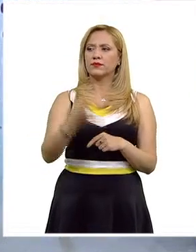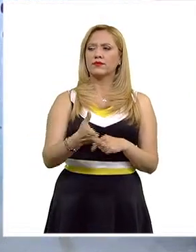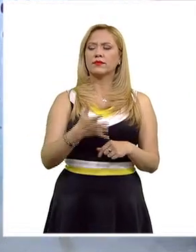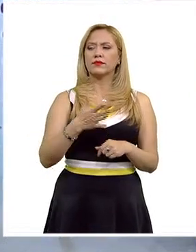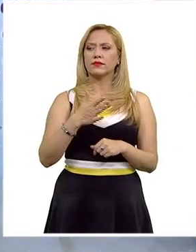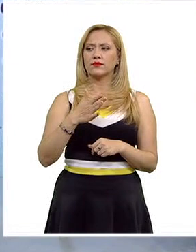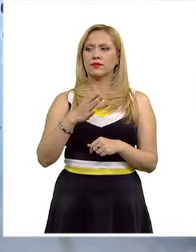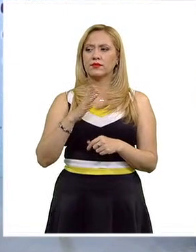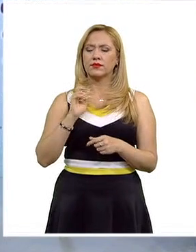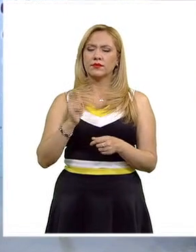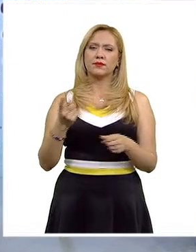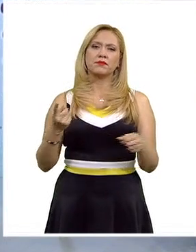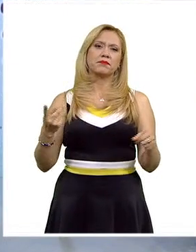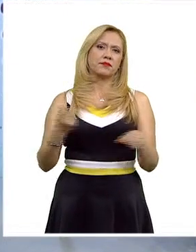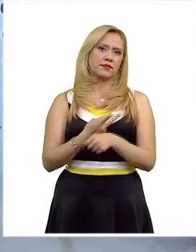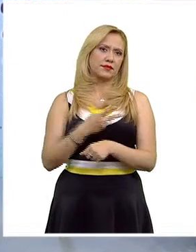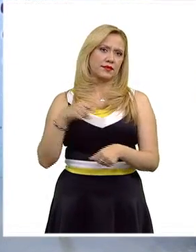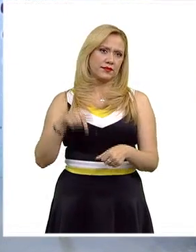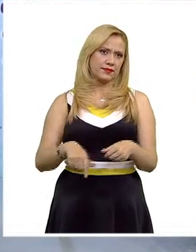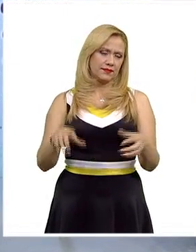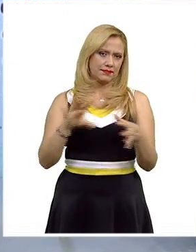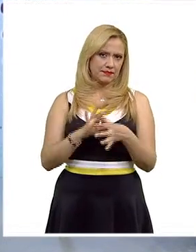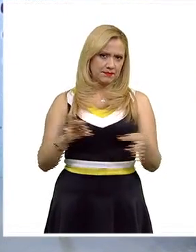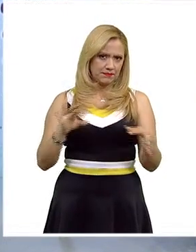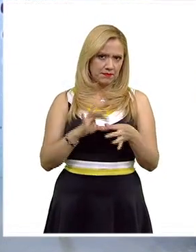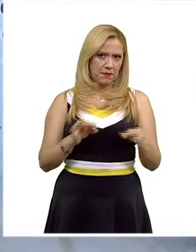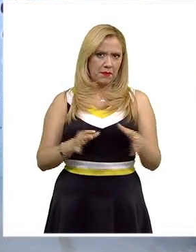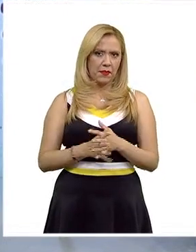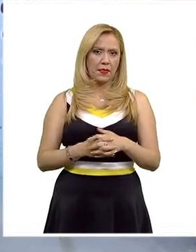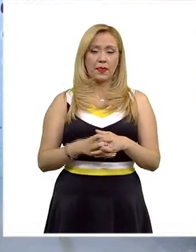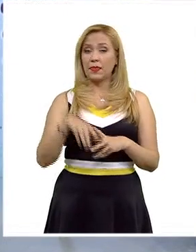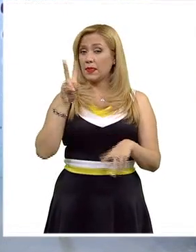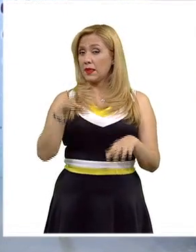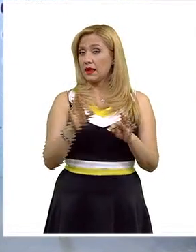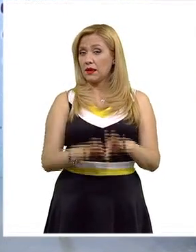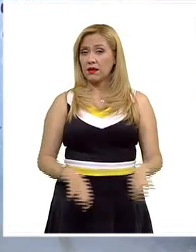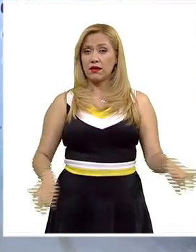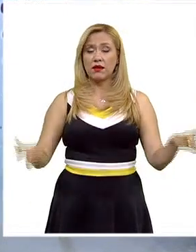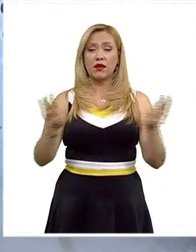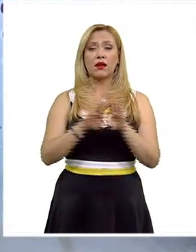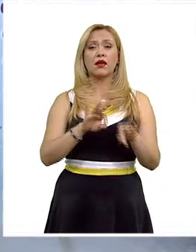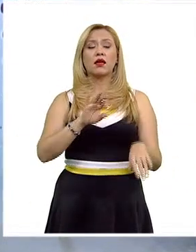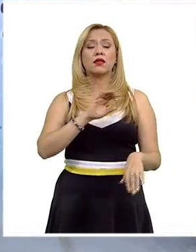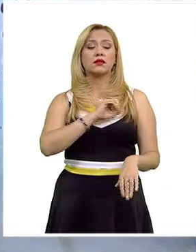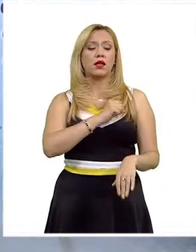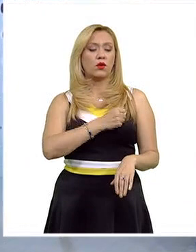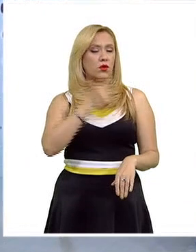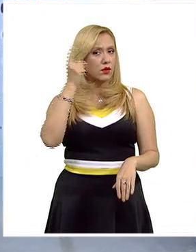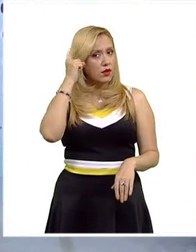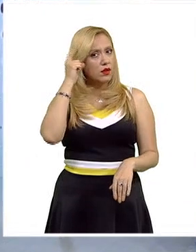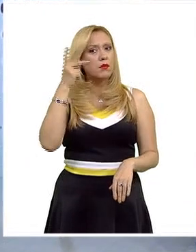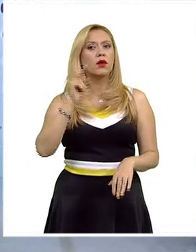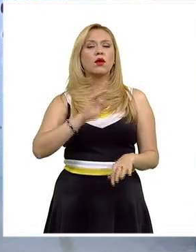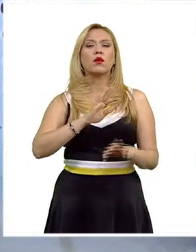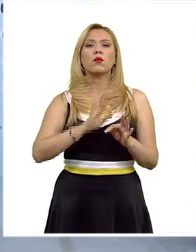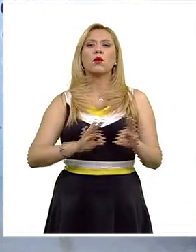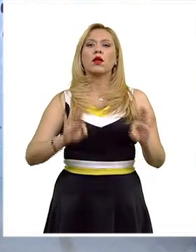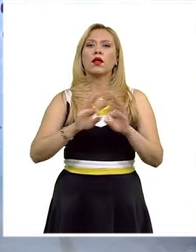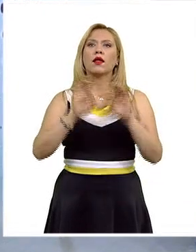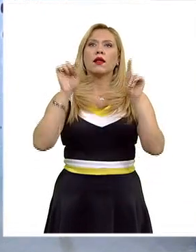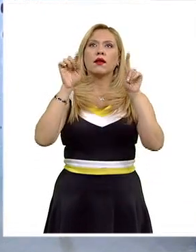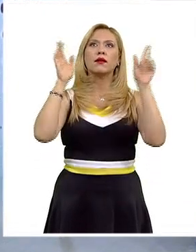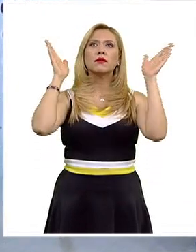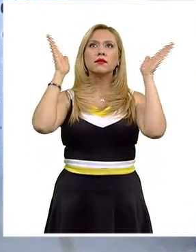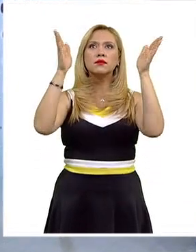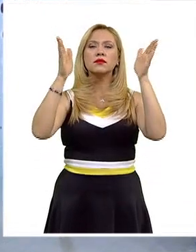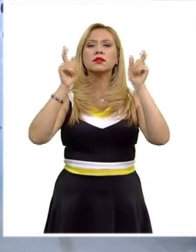convidarte algunas de las cosas que podemos clarificar. Es muy importante la salud mental, pero es muy importante hacer el énfasis que